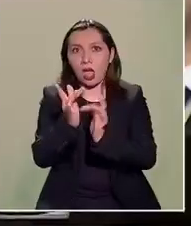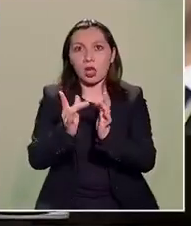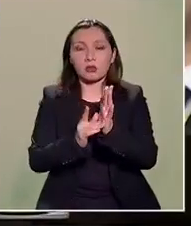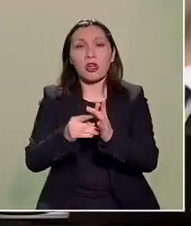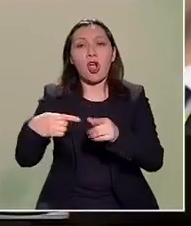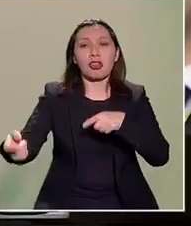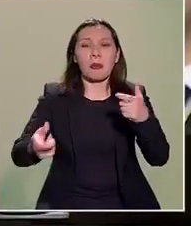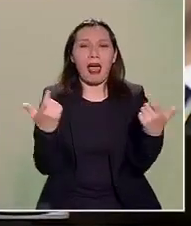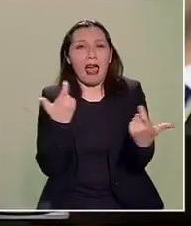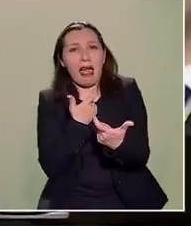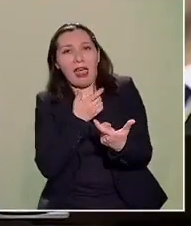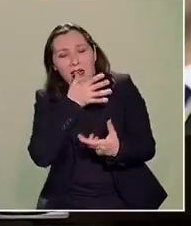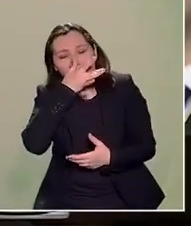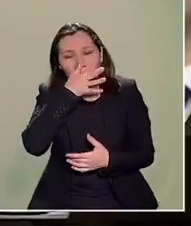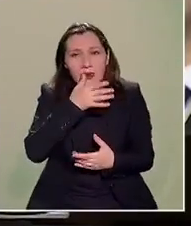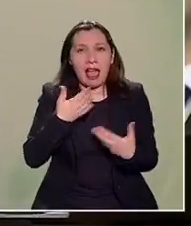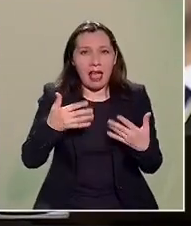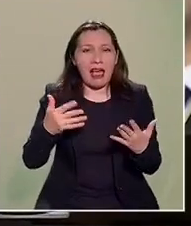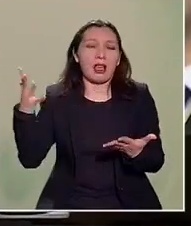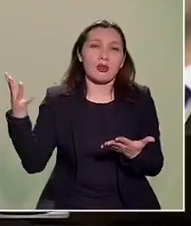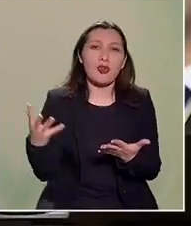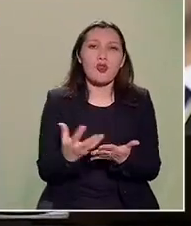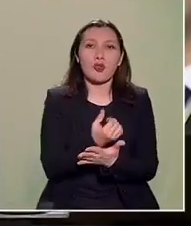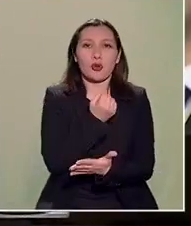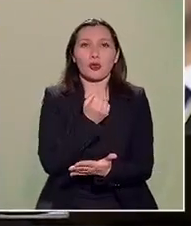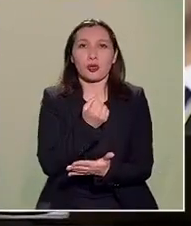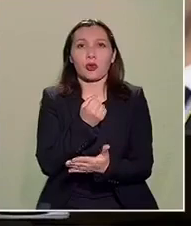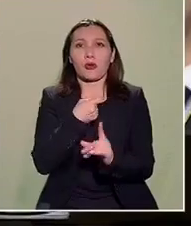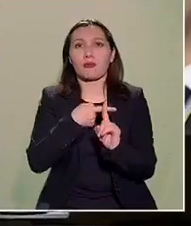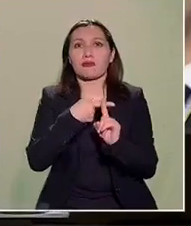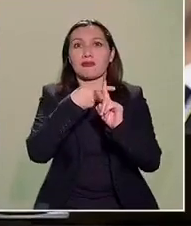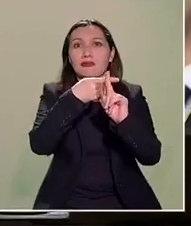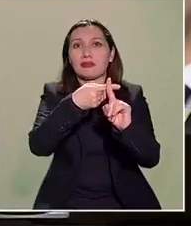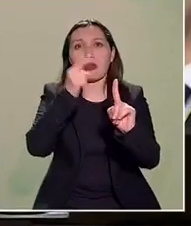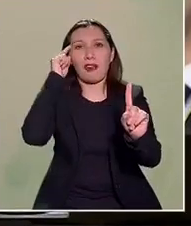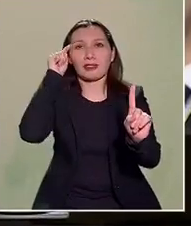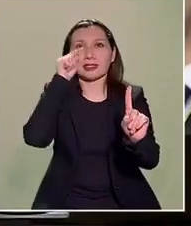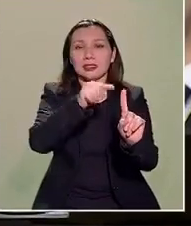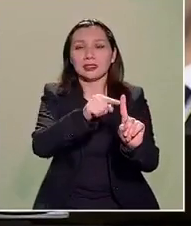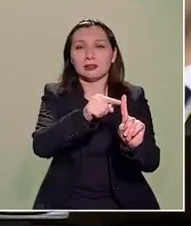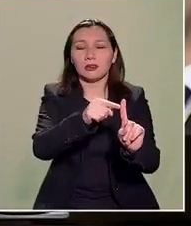regocijaban por haber logrado su propósito